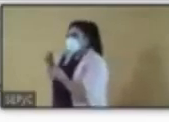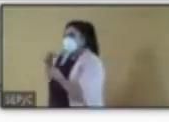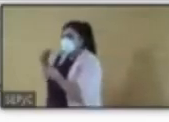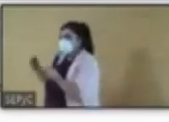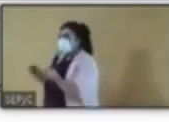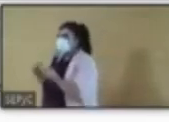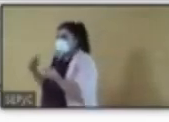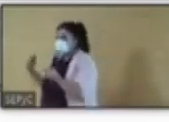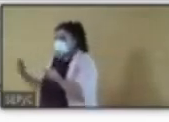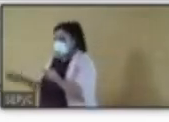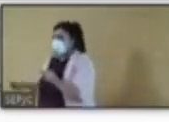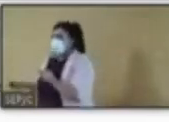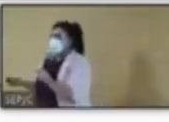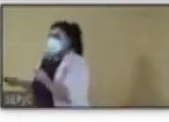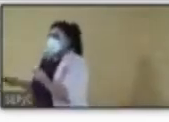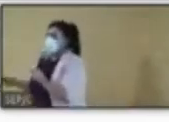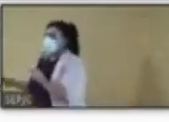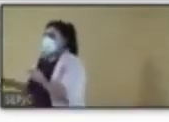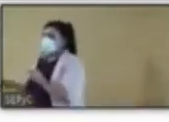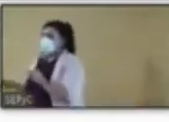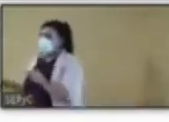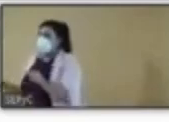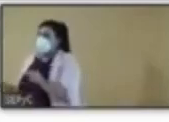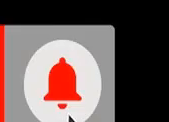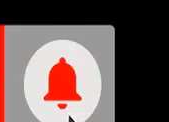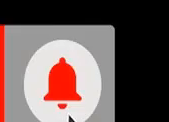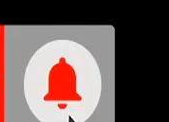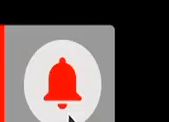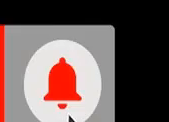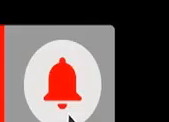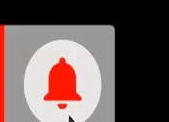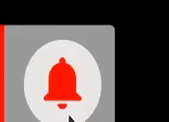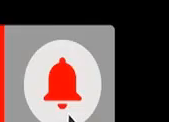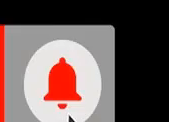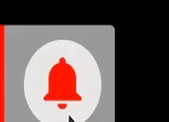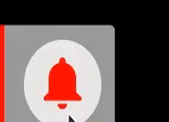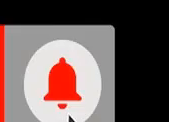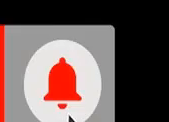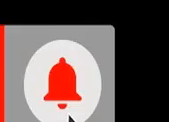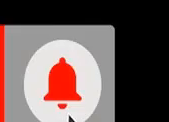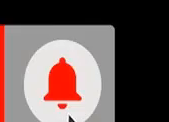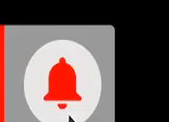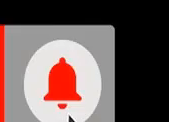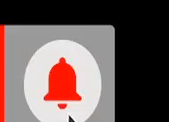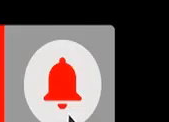generalidades de lo que debemos insertar en cada uno de los módulos.